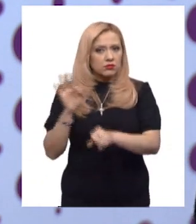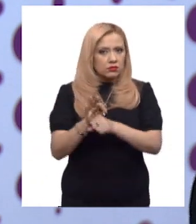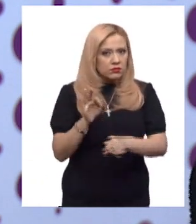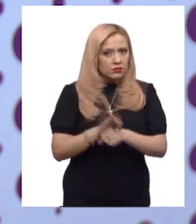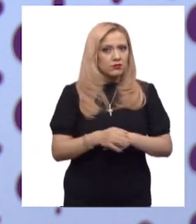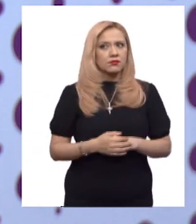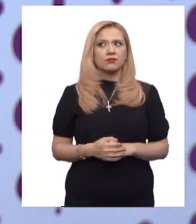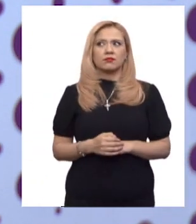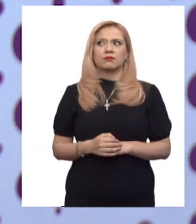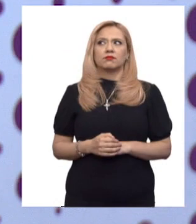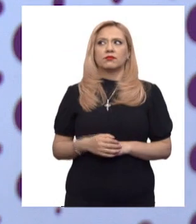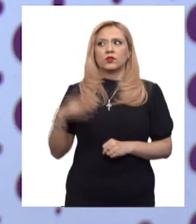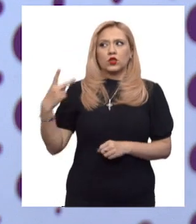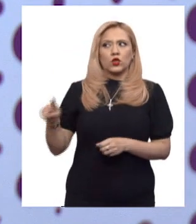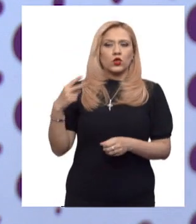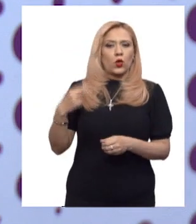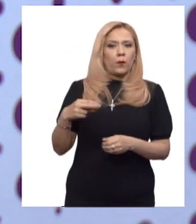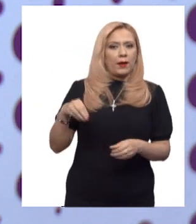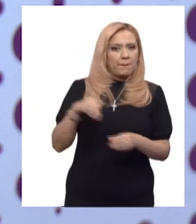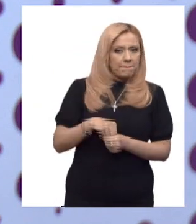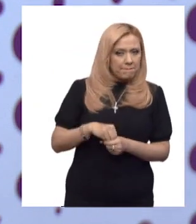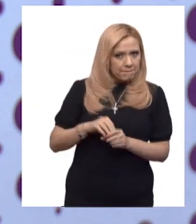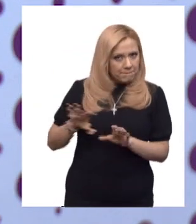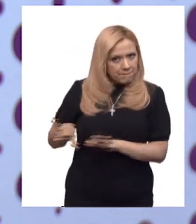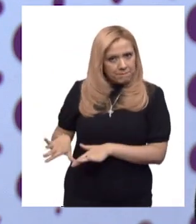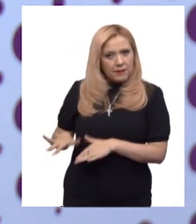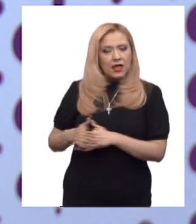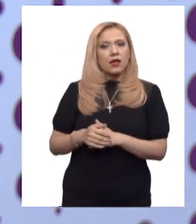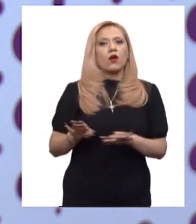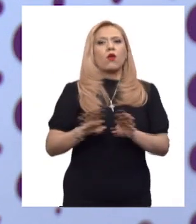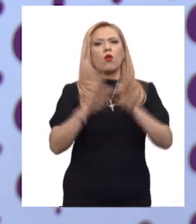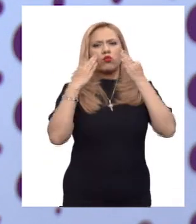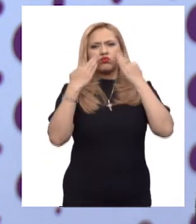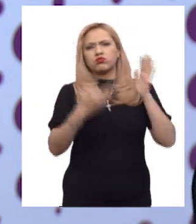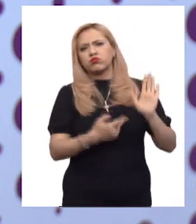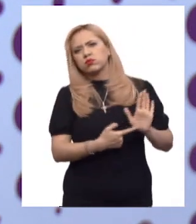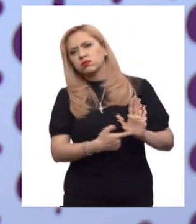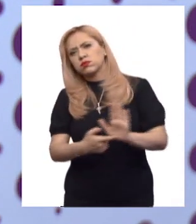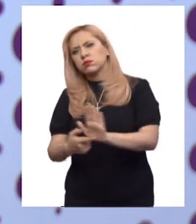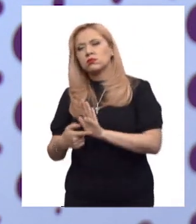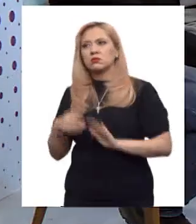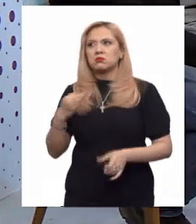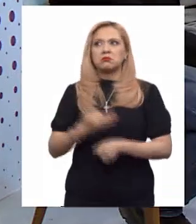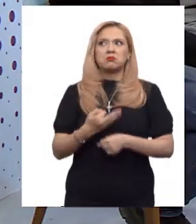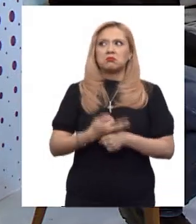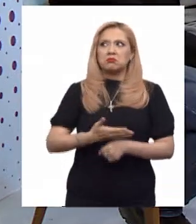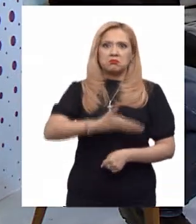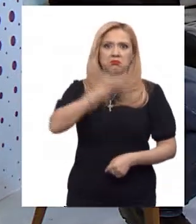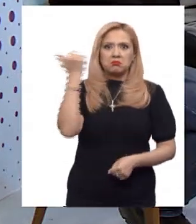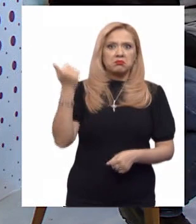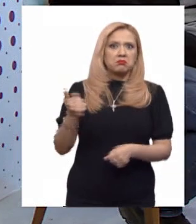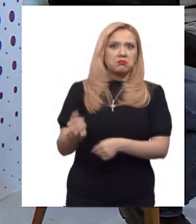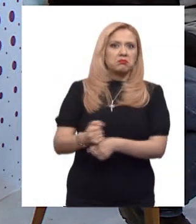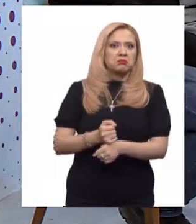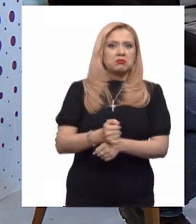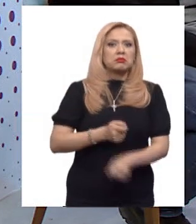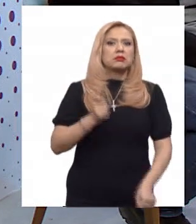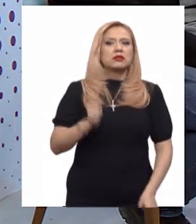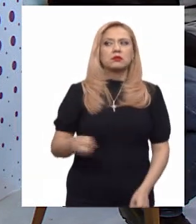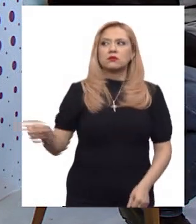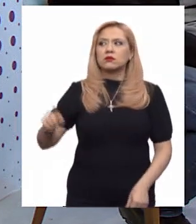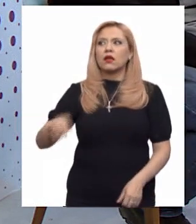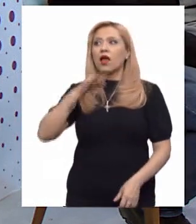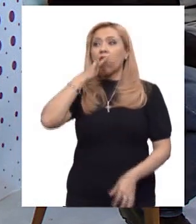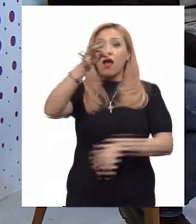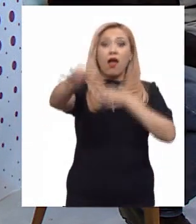datos, cómo se va a hacer la rendición de cuentas, ¿no? Porque hasta este momento no sabemos cómo se está llevando la investigación de aquellos alertadores